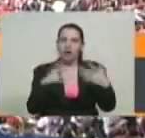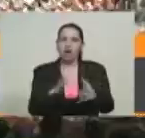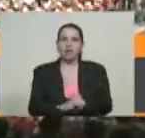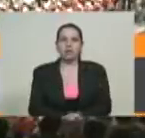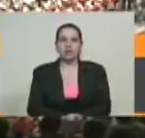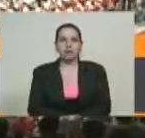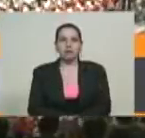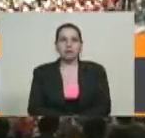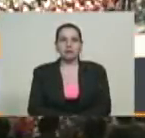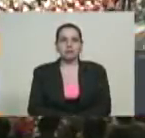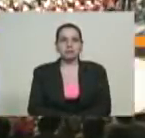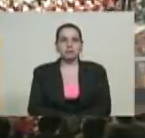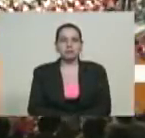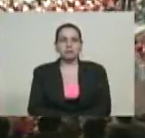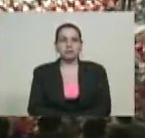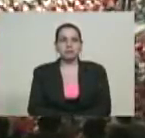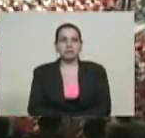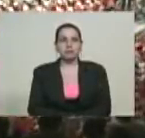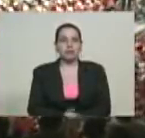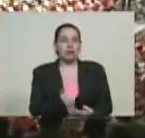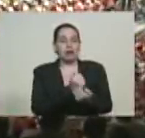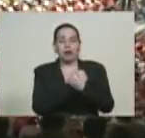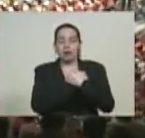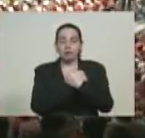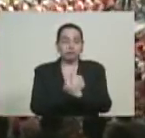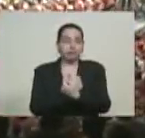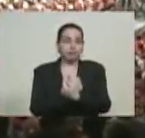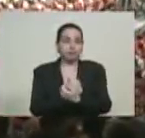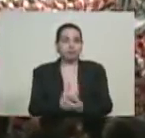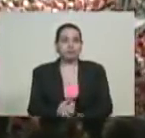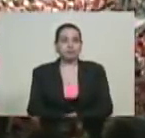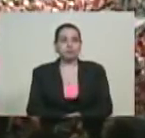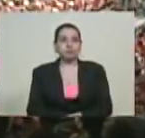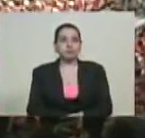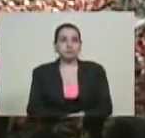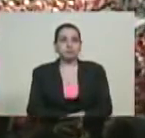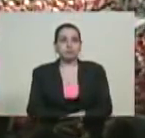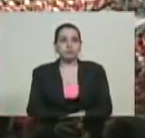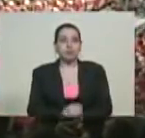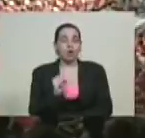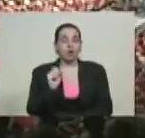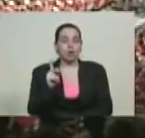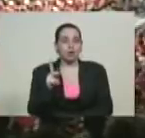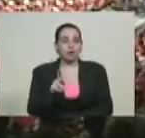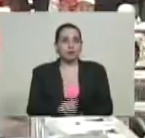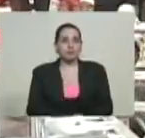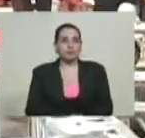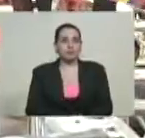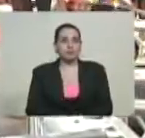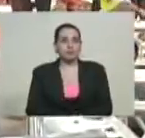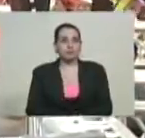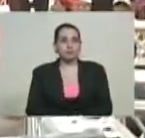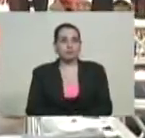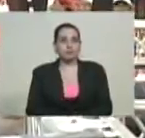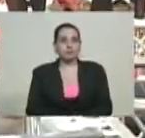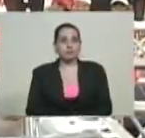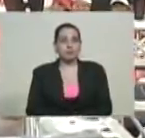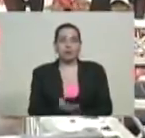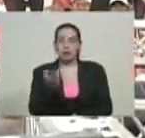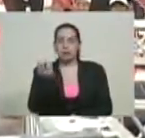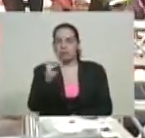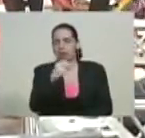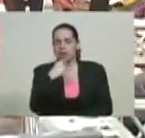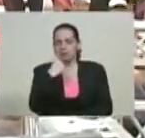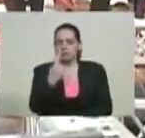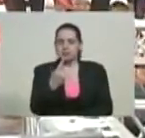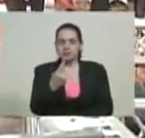¡Vamos! El cariño y el amor. Ok. De más está decirle